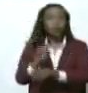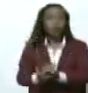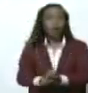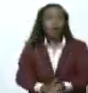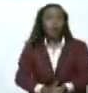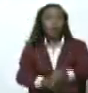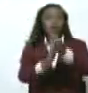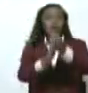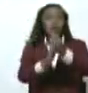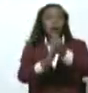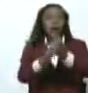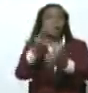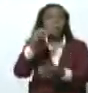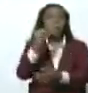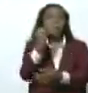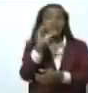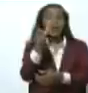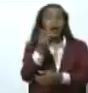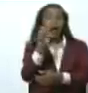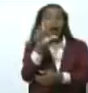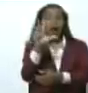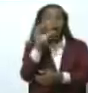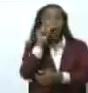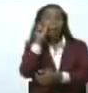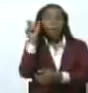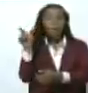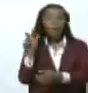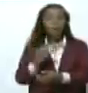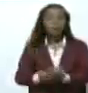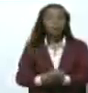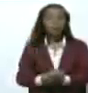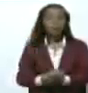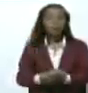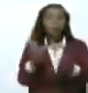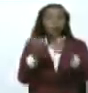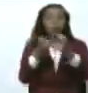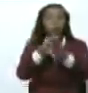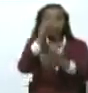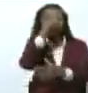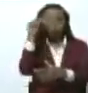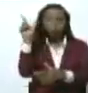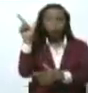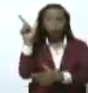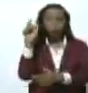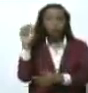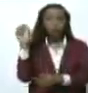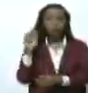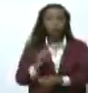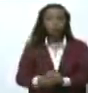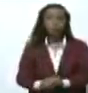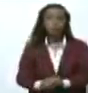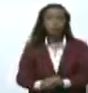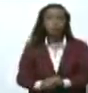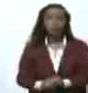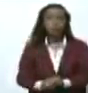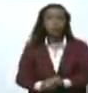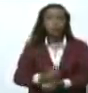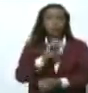Encabeza Miguel Leonardo Tadeo Rodríguez, Partido Socialista Unido de Venezuela, con